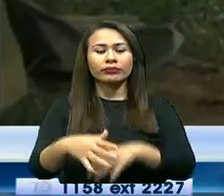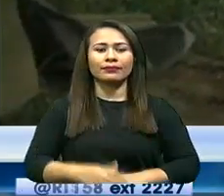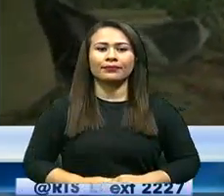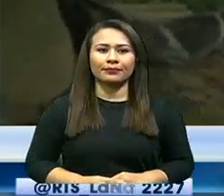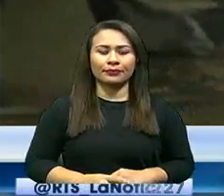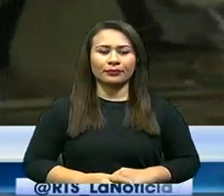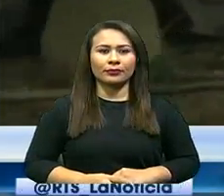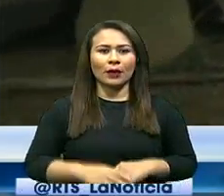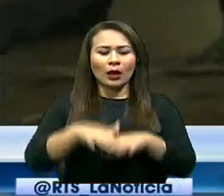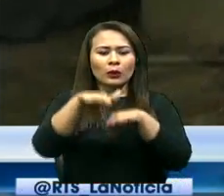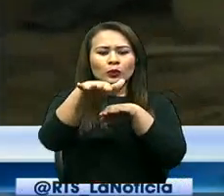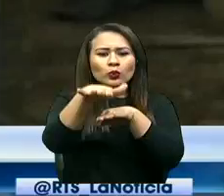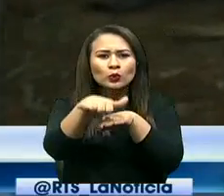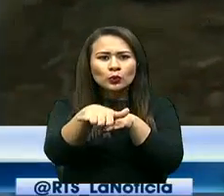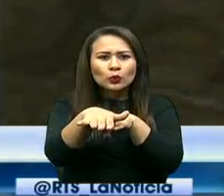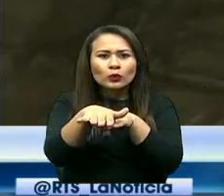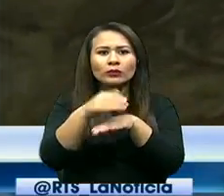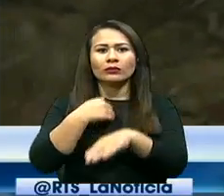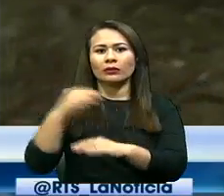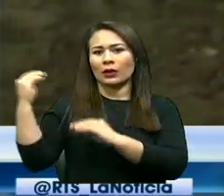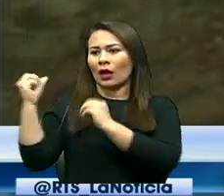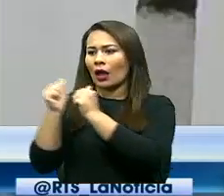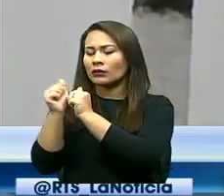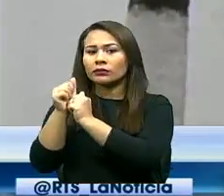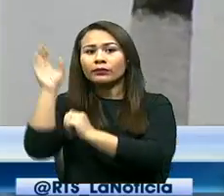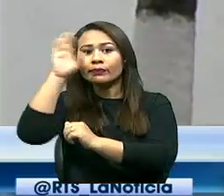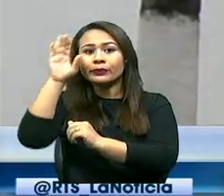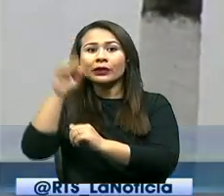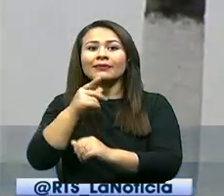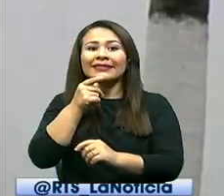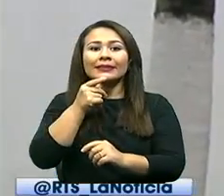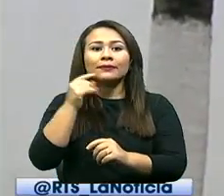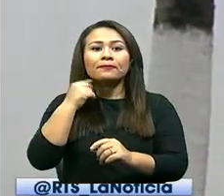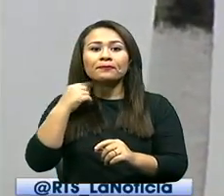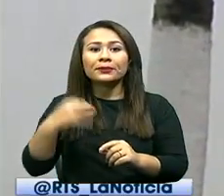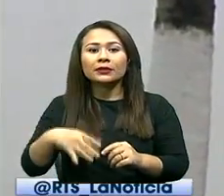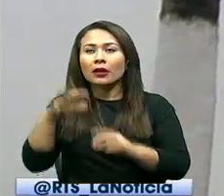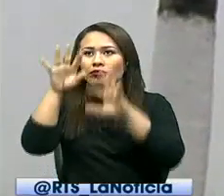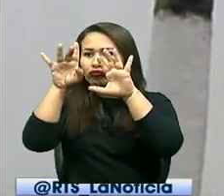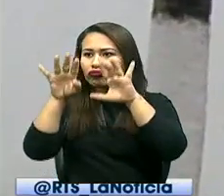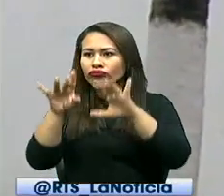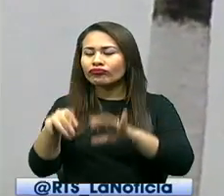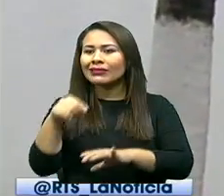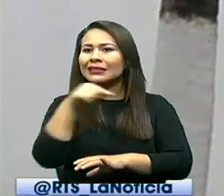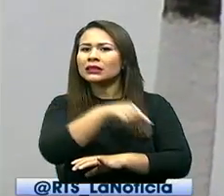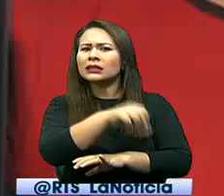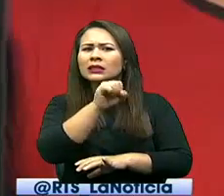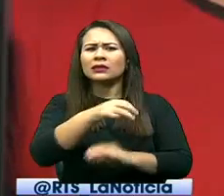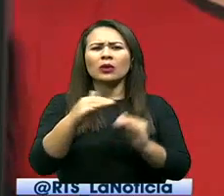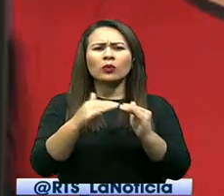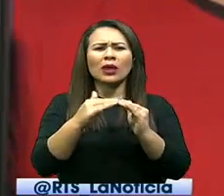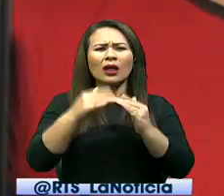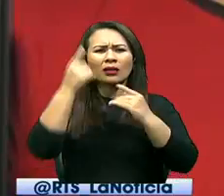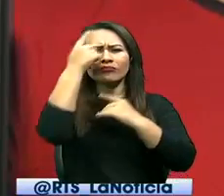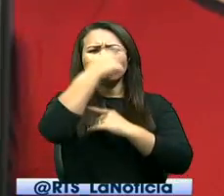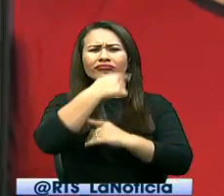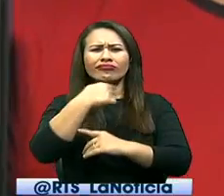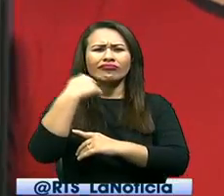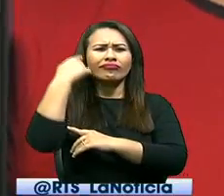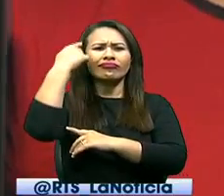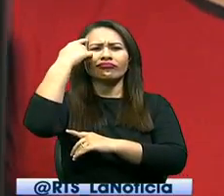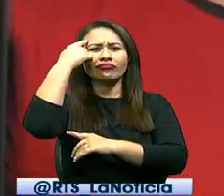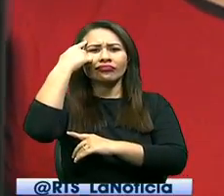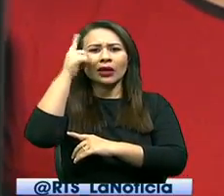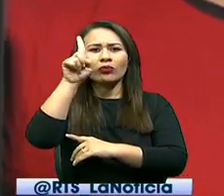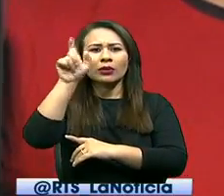incompleta. Contactamos con personal de la unidad de desaparecidos de la DINASED, quienes indicaban que tenía similares características de